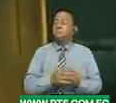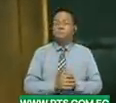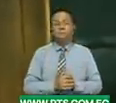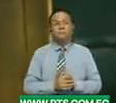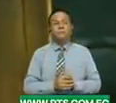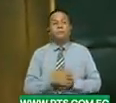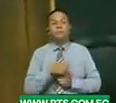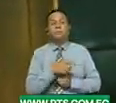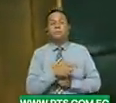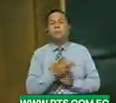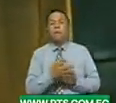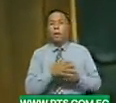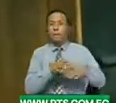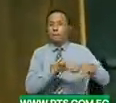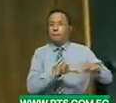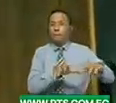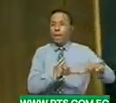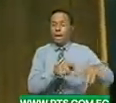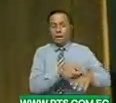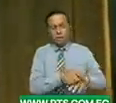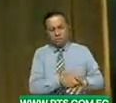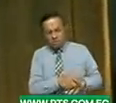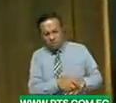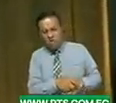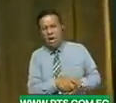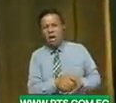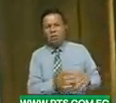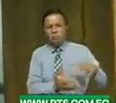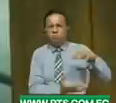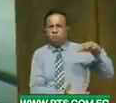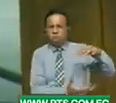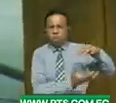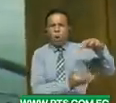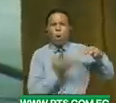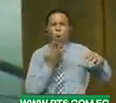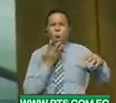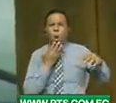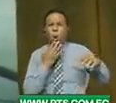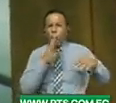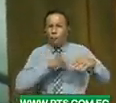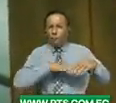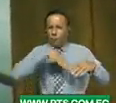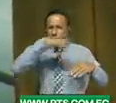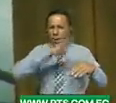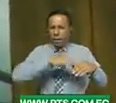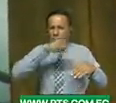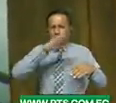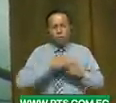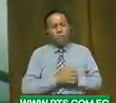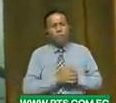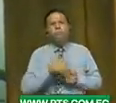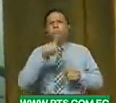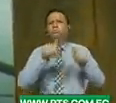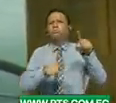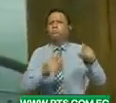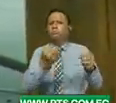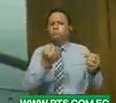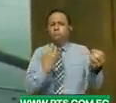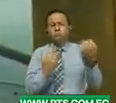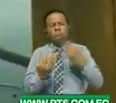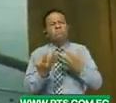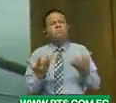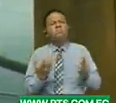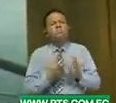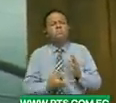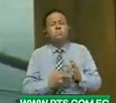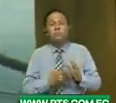lo que tiene que ver su pie y unos tarros de pintura. Aquí varios testigos, moradores, indican de que el